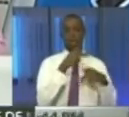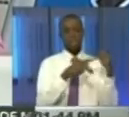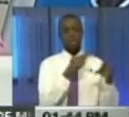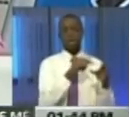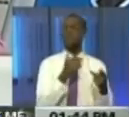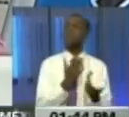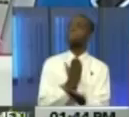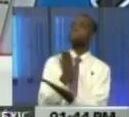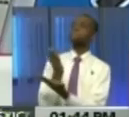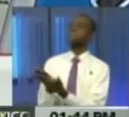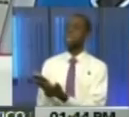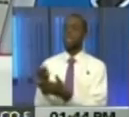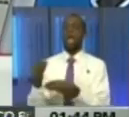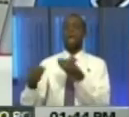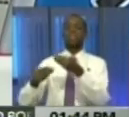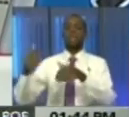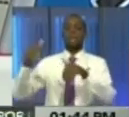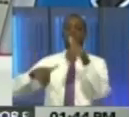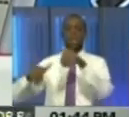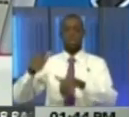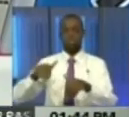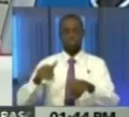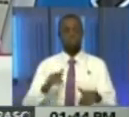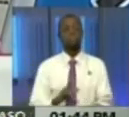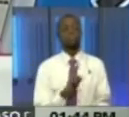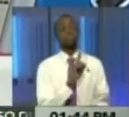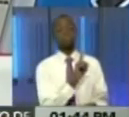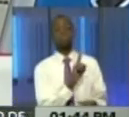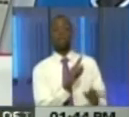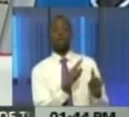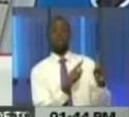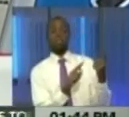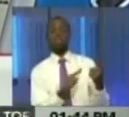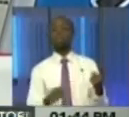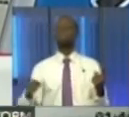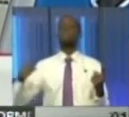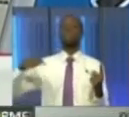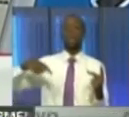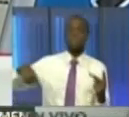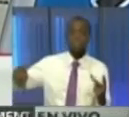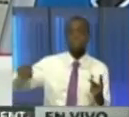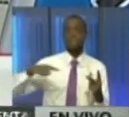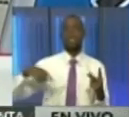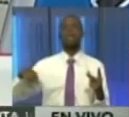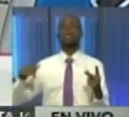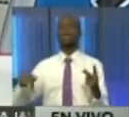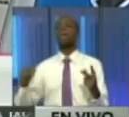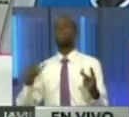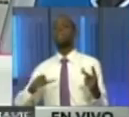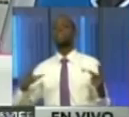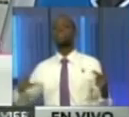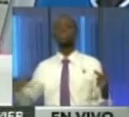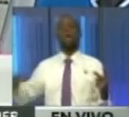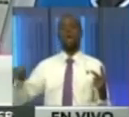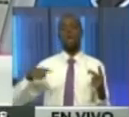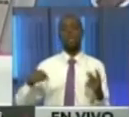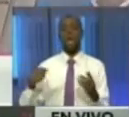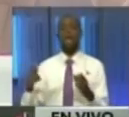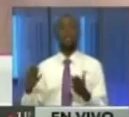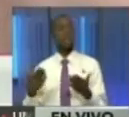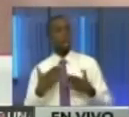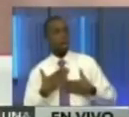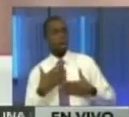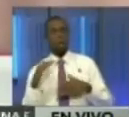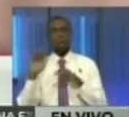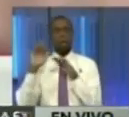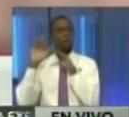mecanismo. Y por otra, los derechos políticos, tanto del funcionario a revocar como de los ciudadanos y